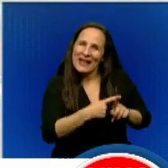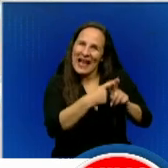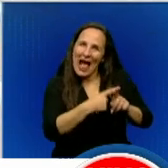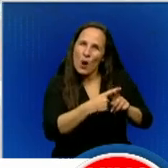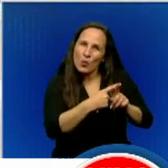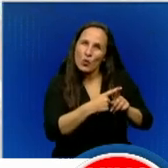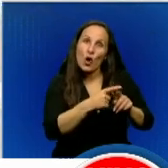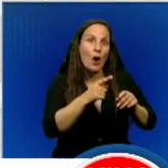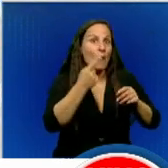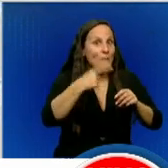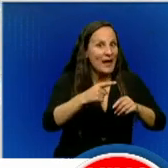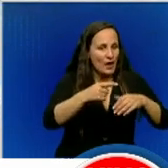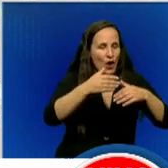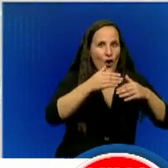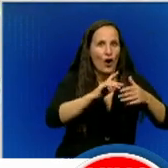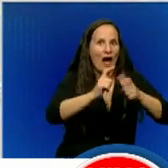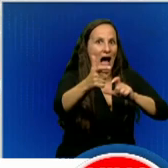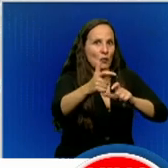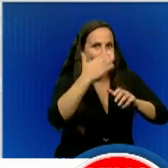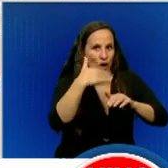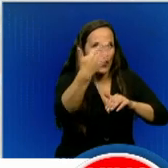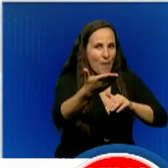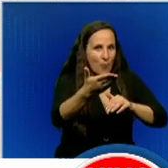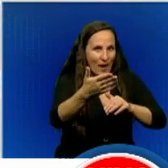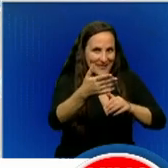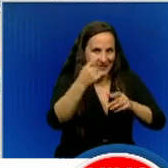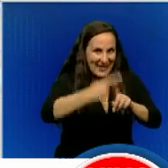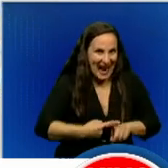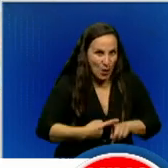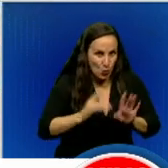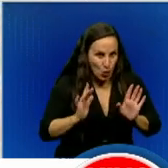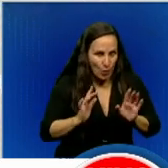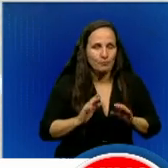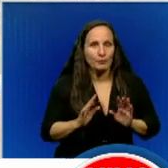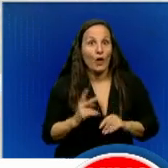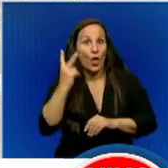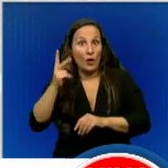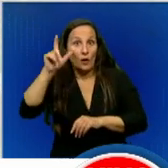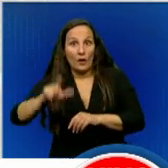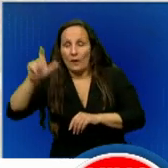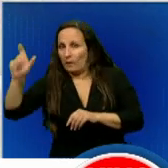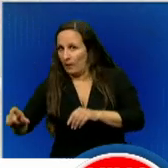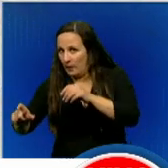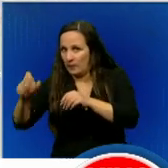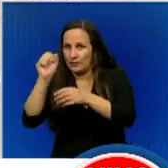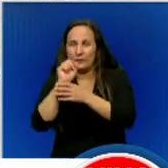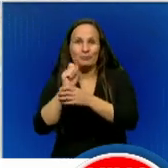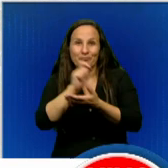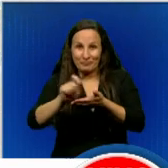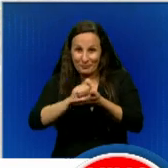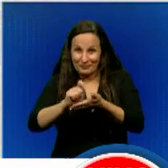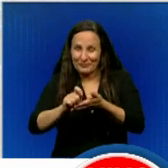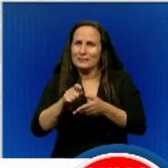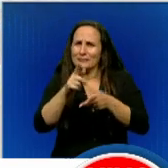posterioridad a cada actualización otros dos autores refiriéndose a esto no y de par también en el